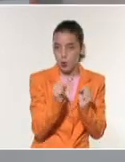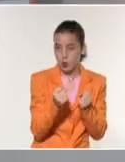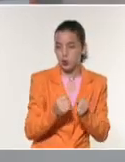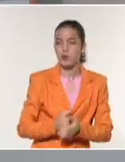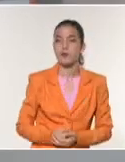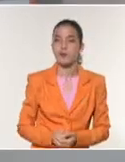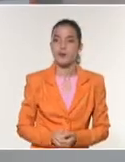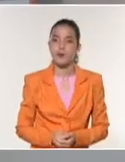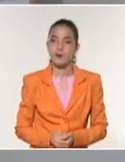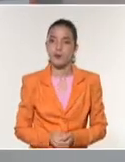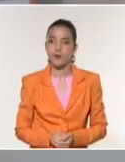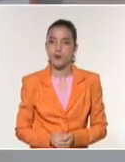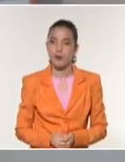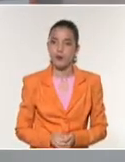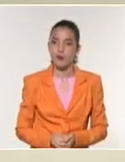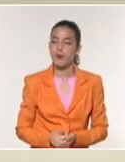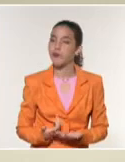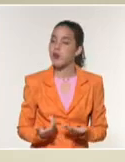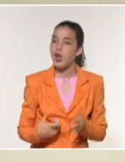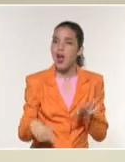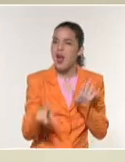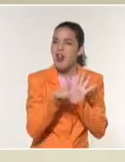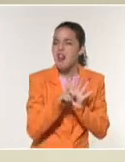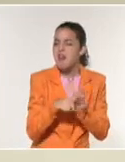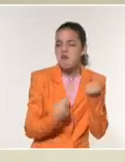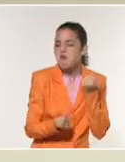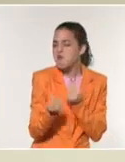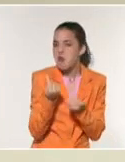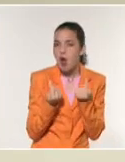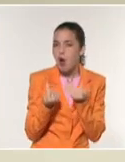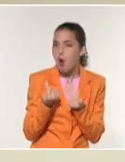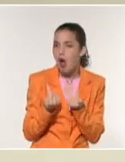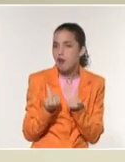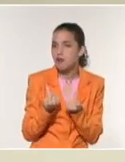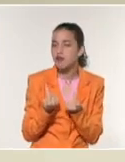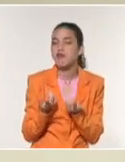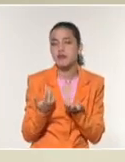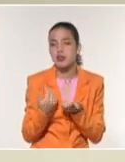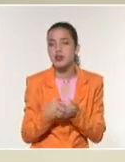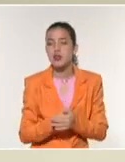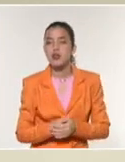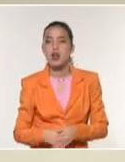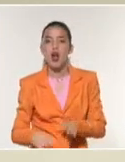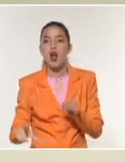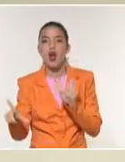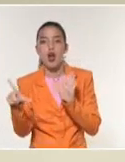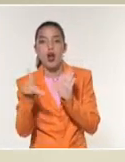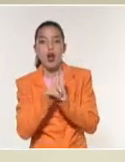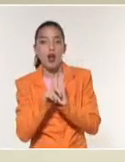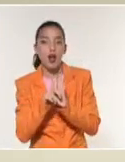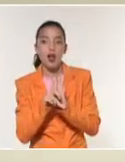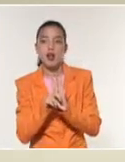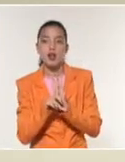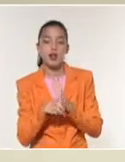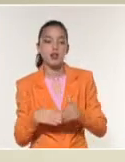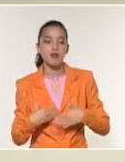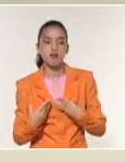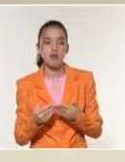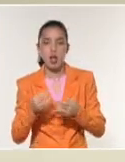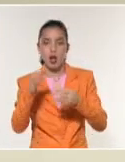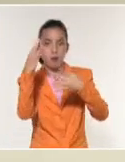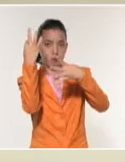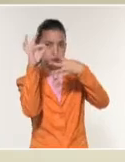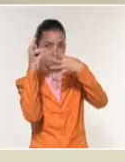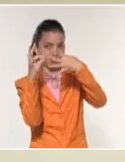normas están regulando todo esto que usted explica? La ley de ejecución establece un conjunto de normas, es decir, de